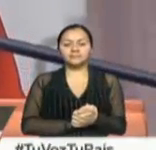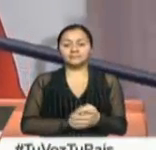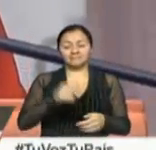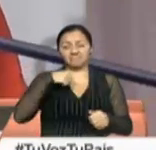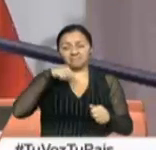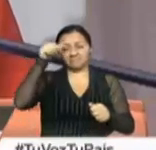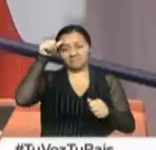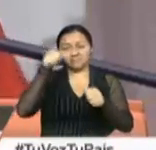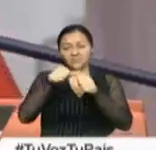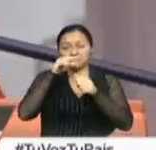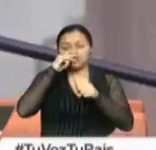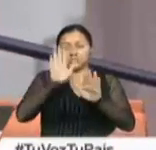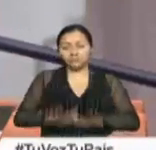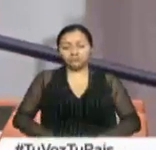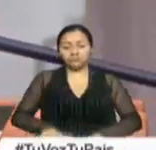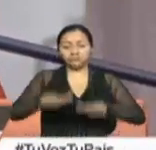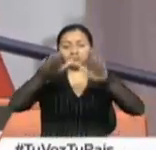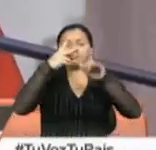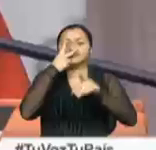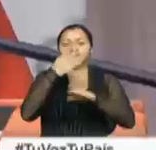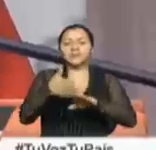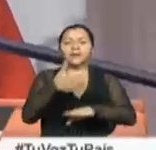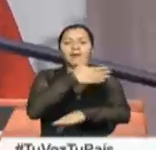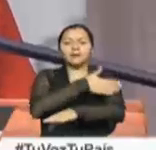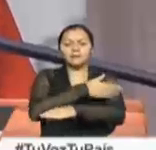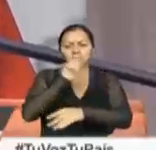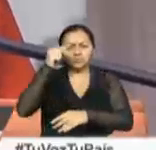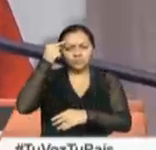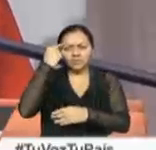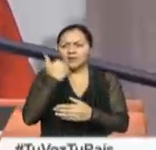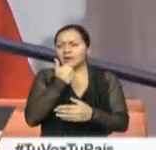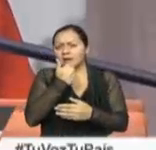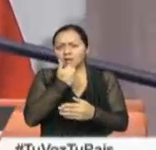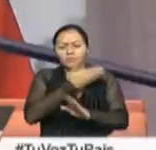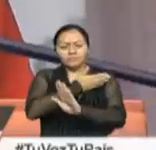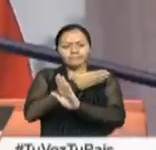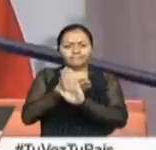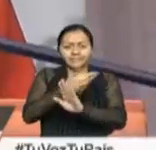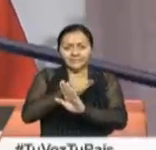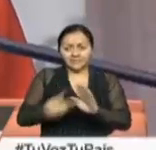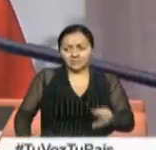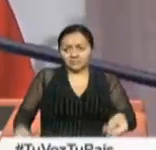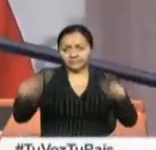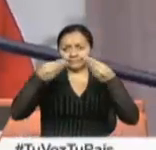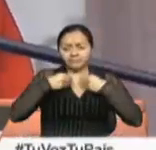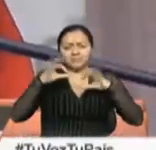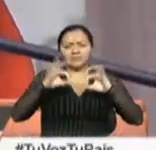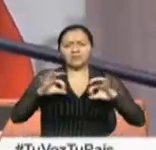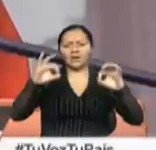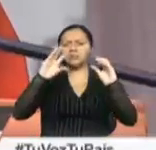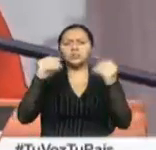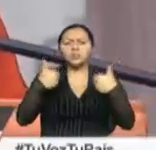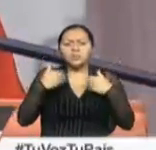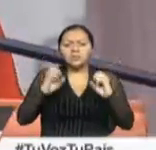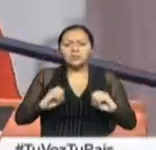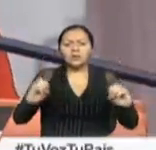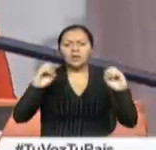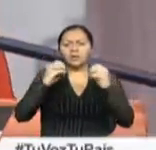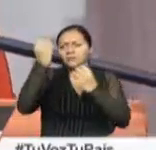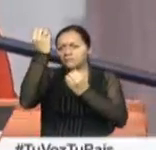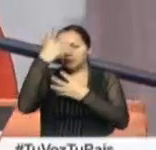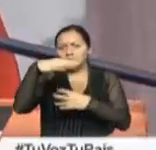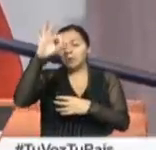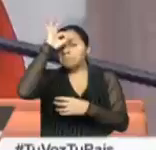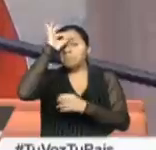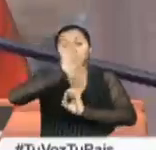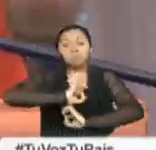que tengo memoria, a ningún gobernante que haya hecho algo parecido. Más bien hemos carecido totalmente de información